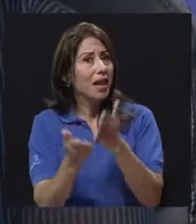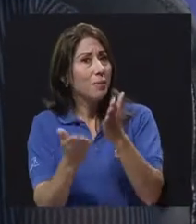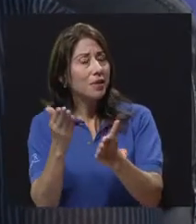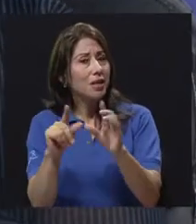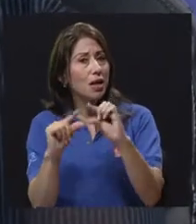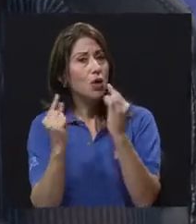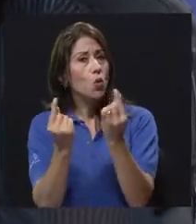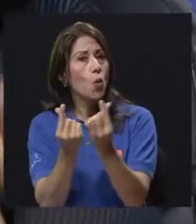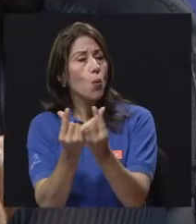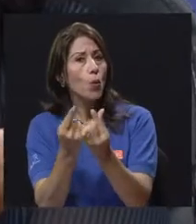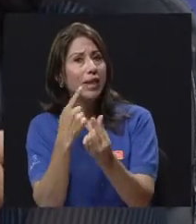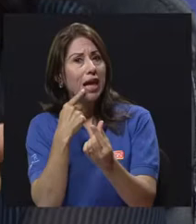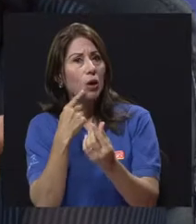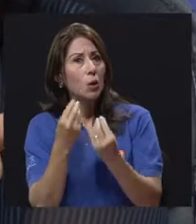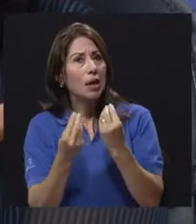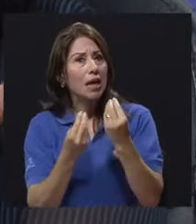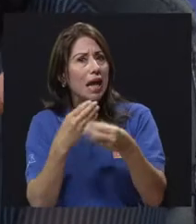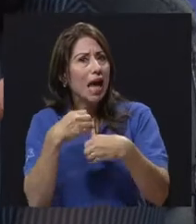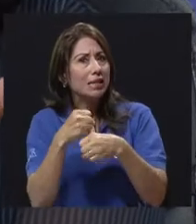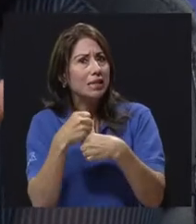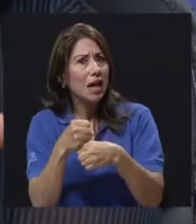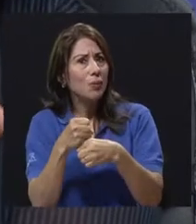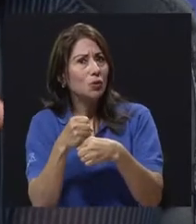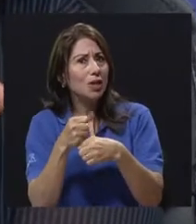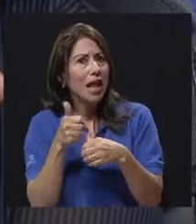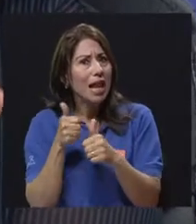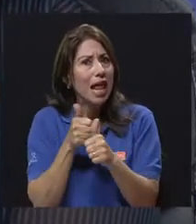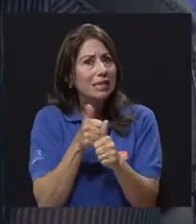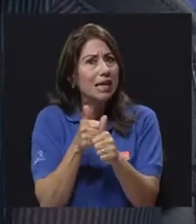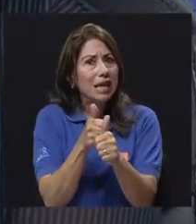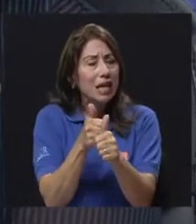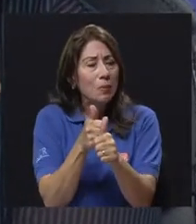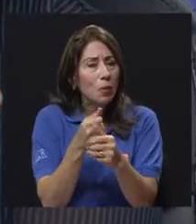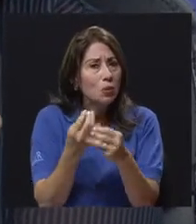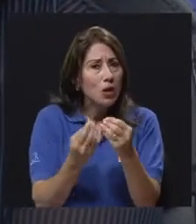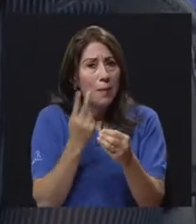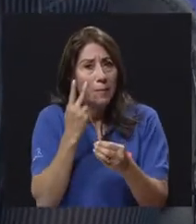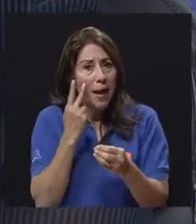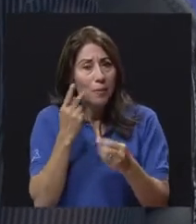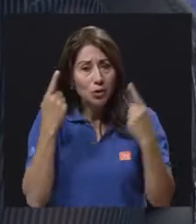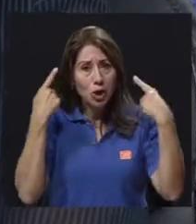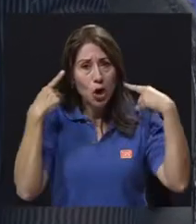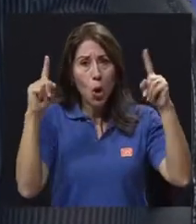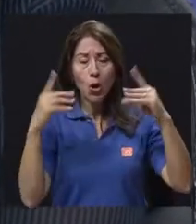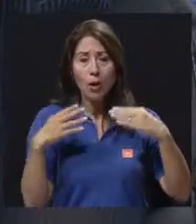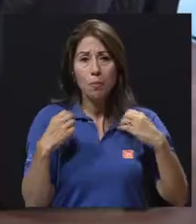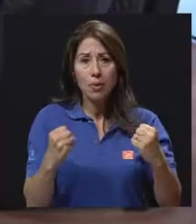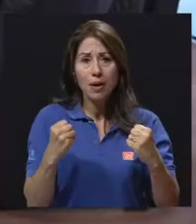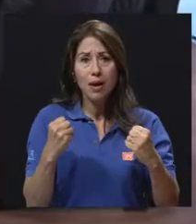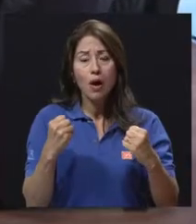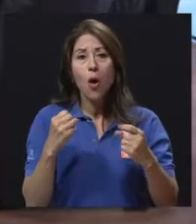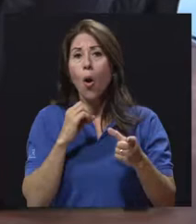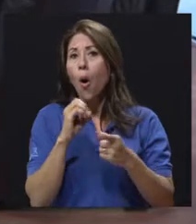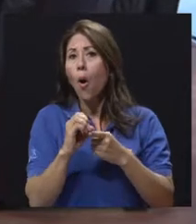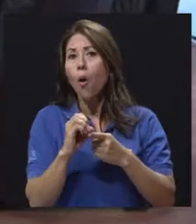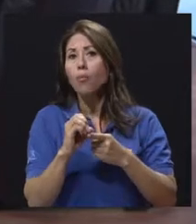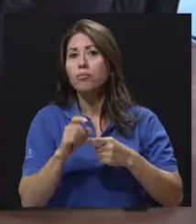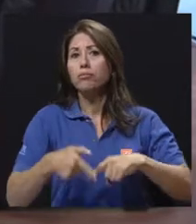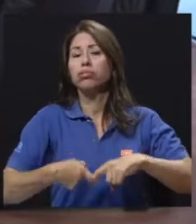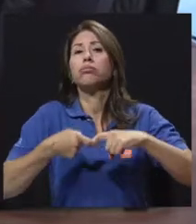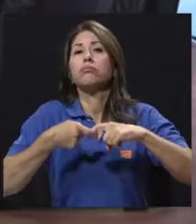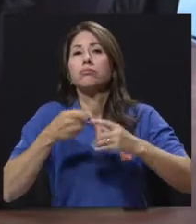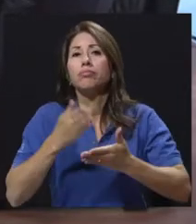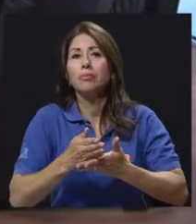bueno, ¿qué hacemos? ¿La seguimos y vemos si ella se logra recuperar a tiempo para ir al maratón? ¿O contamos que ella llegó hasta ahí? O sea,